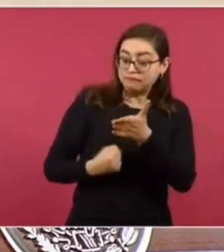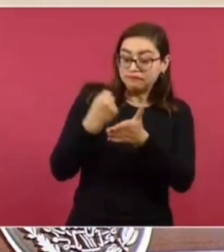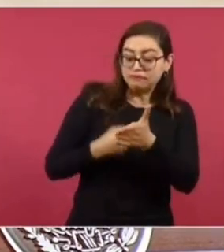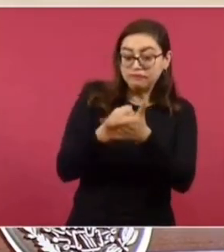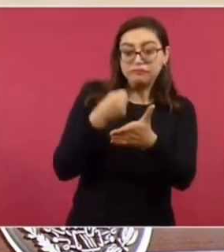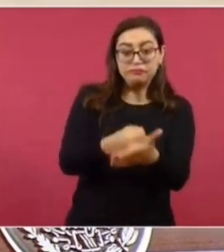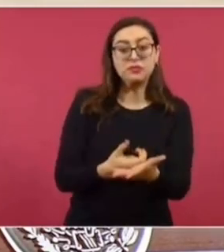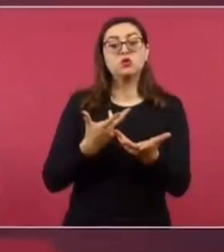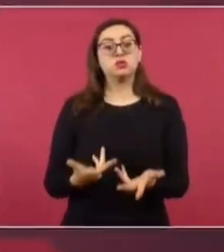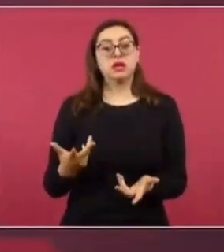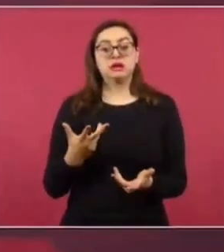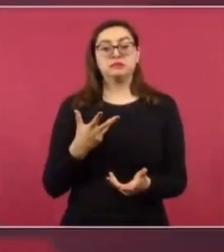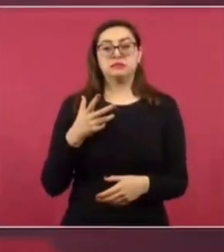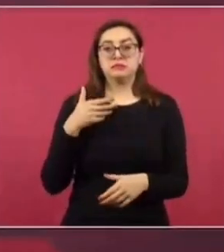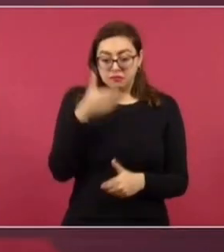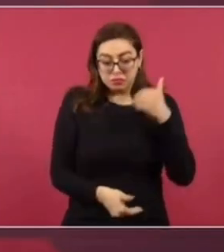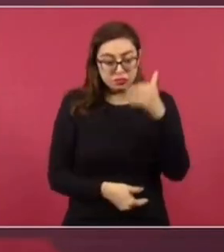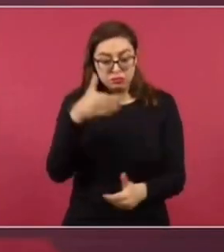cambian